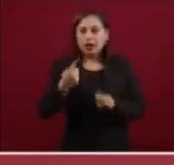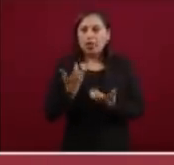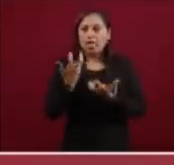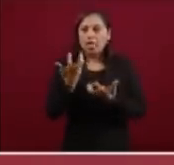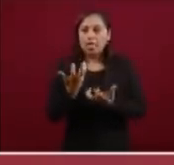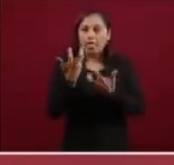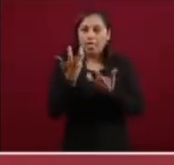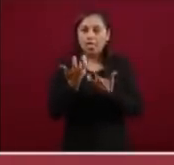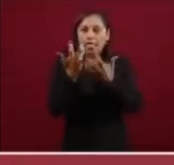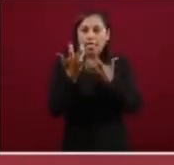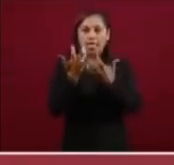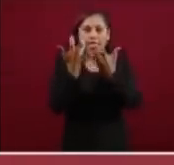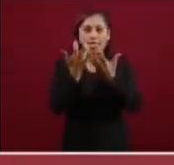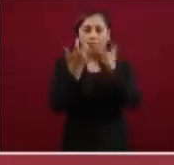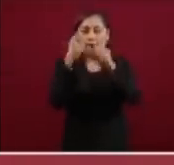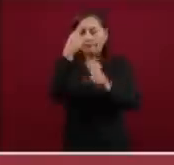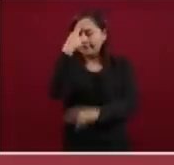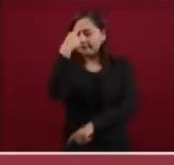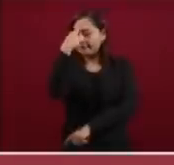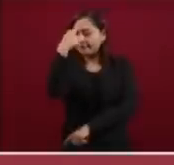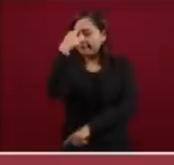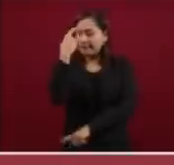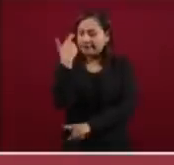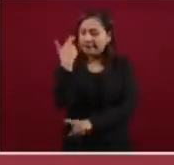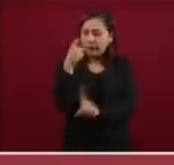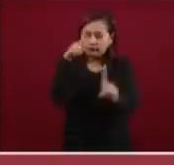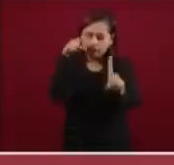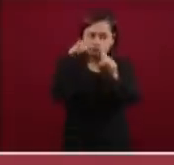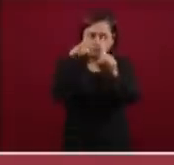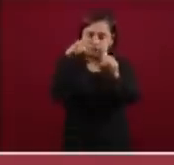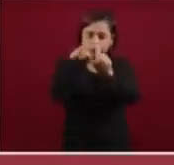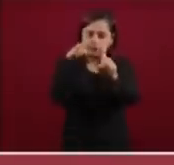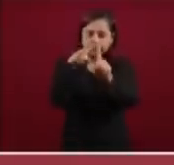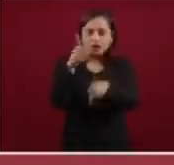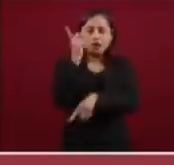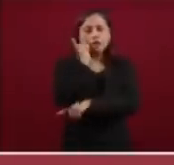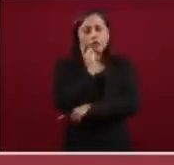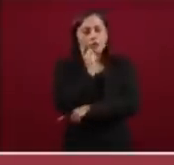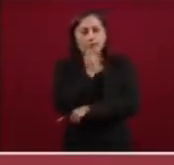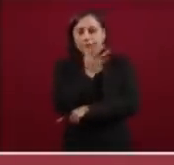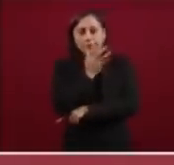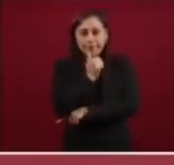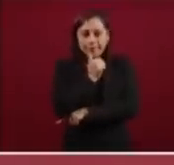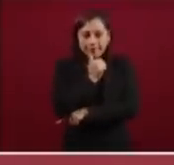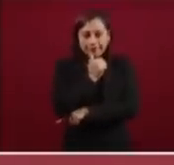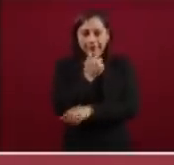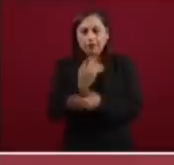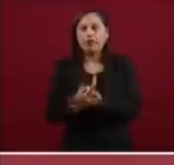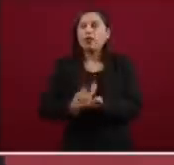que nada más le importa el dinero no duermen no descansan